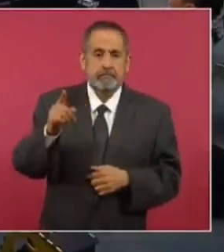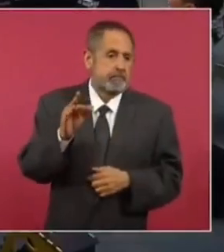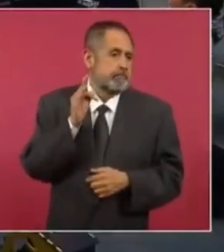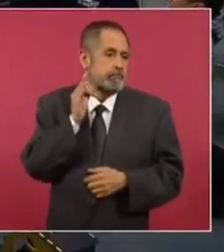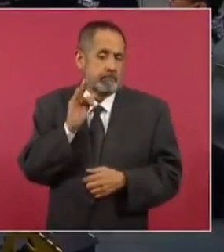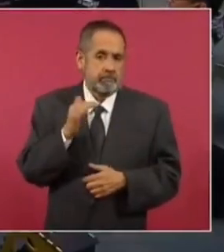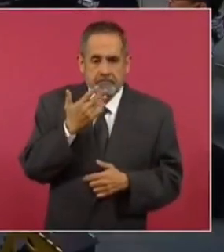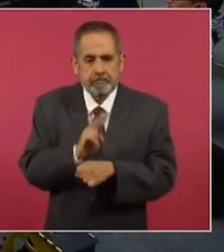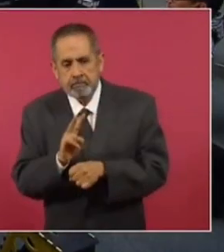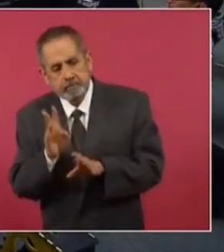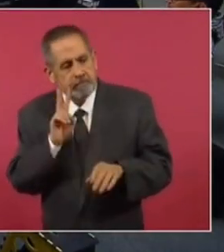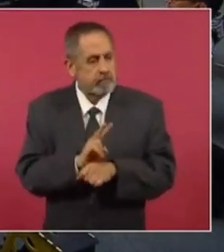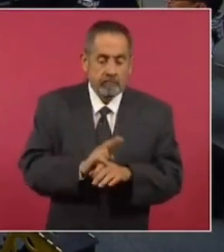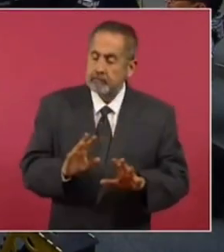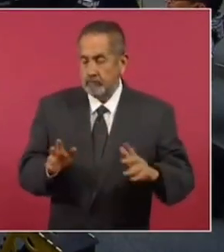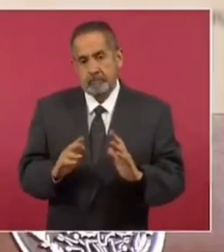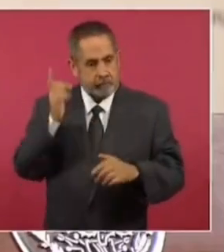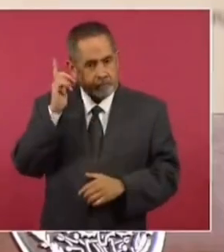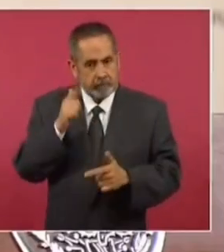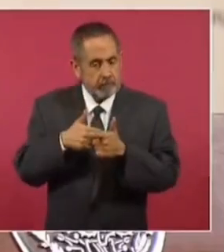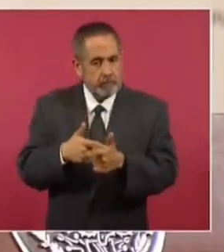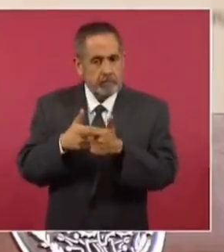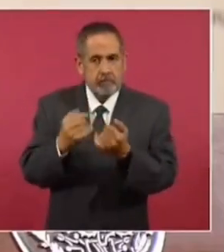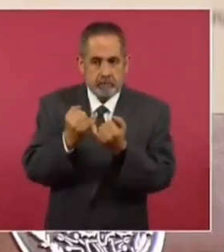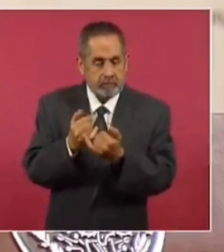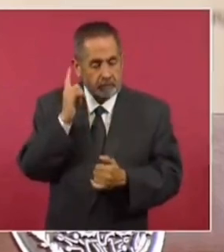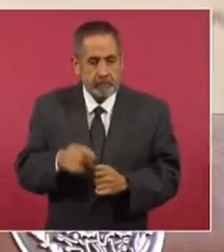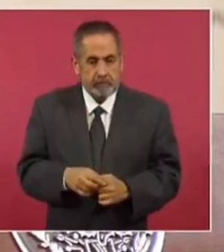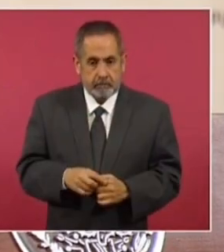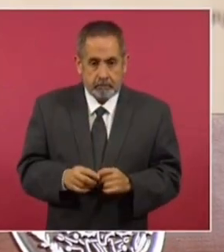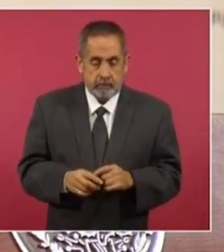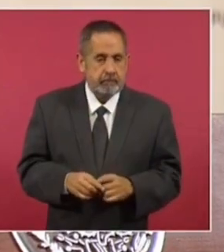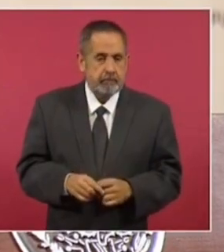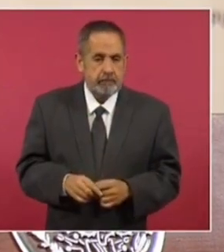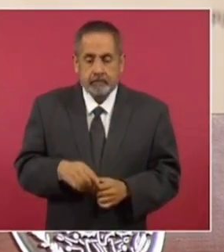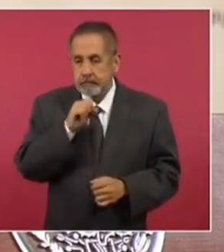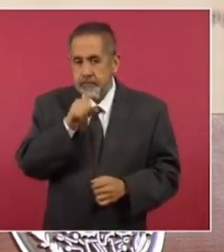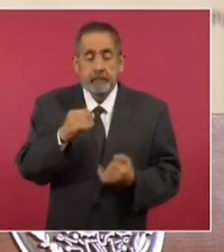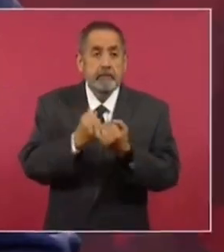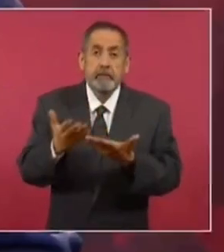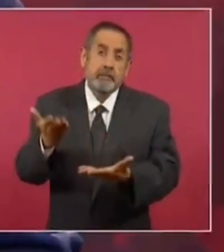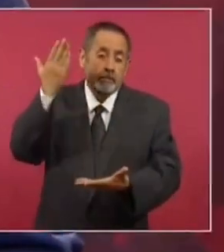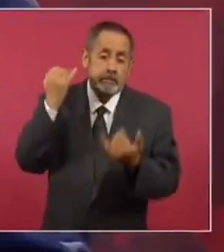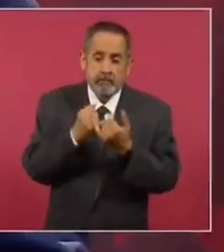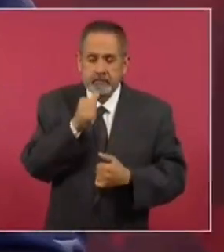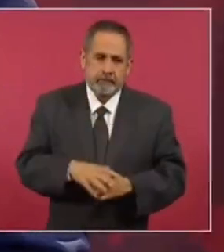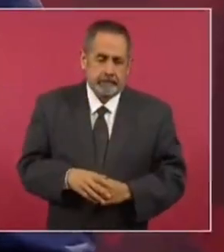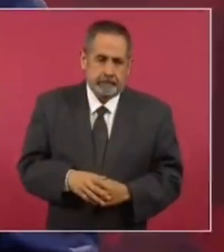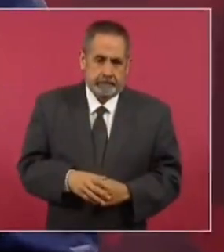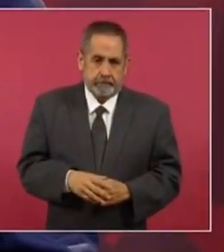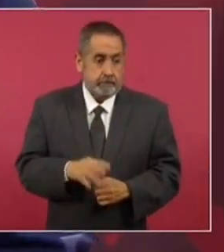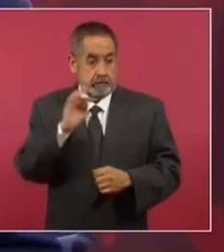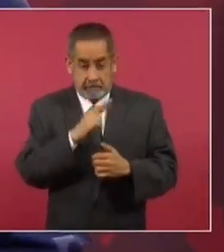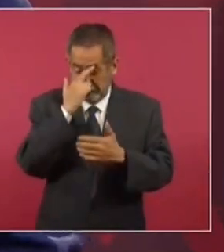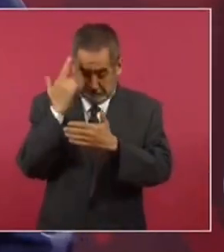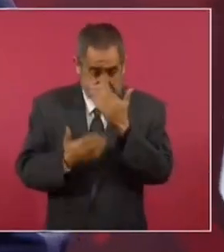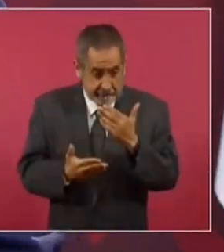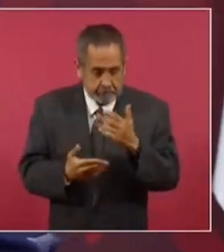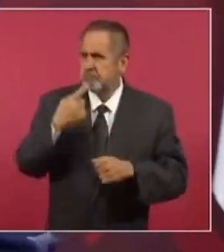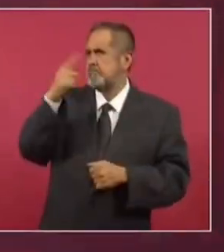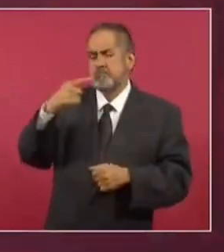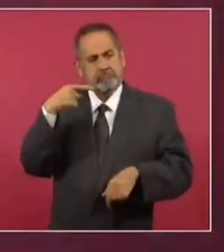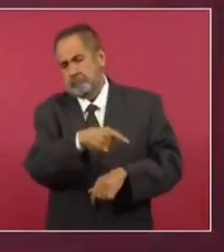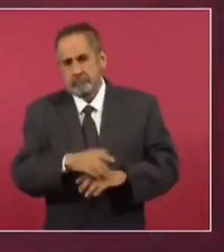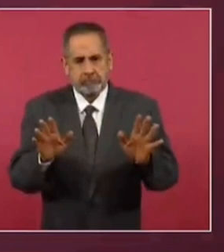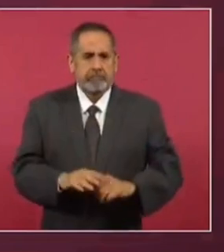ha estado pendiente Ojalá sigan atentos Además ya no es el tiempo de antes Comenten un atropello y lo